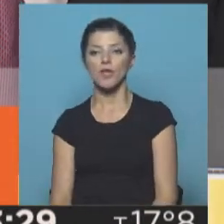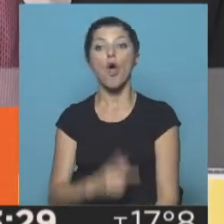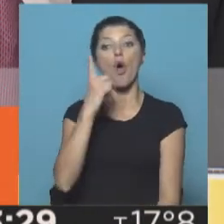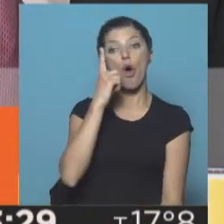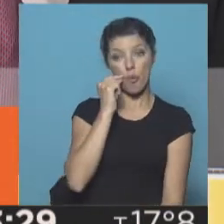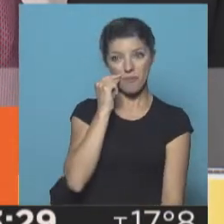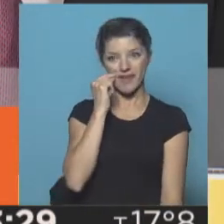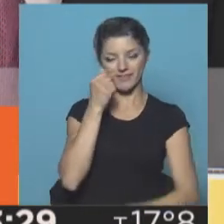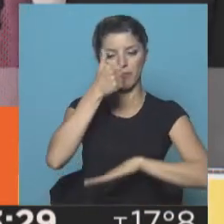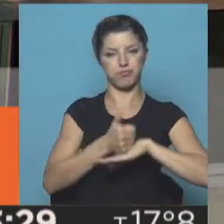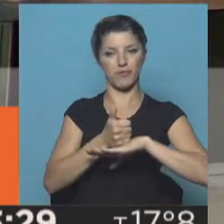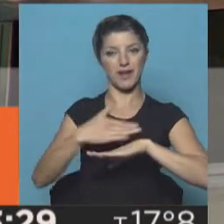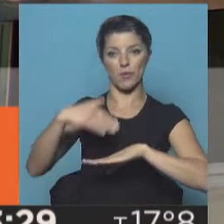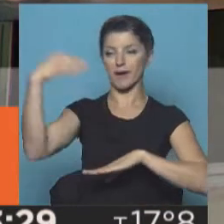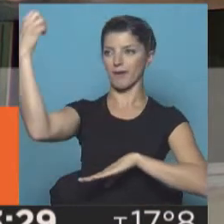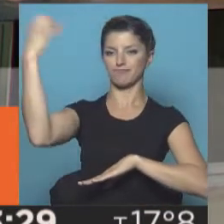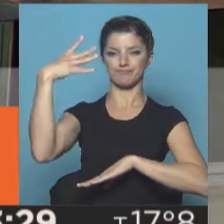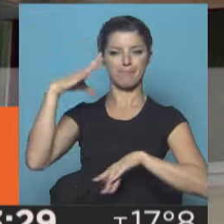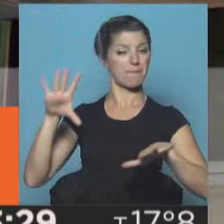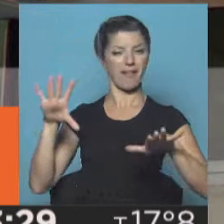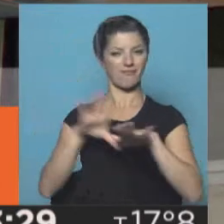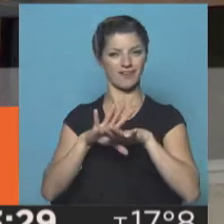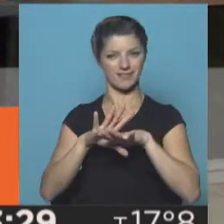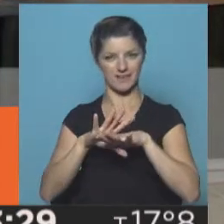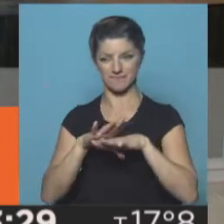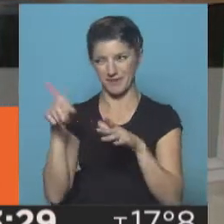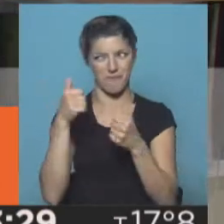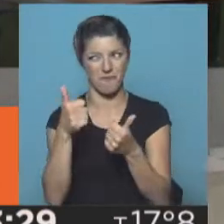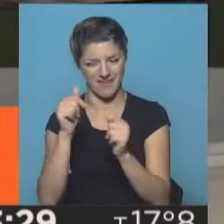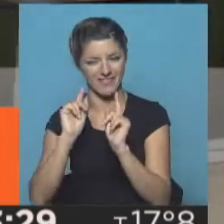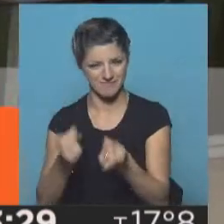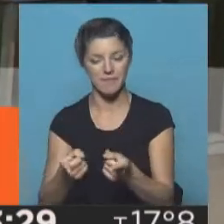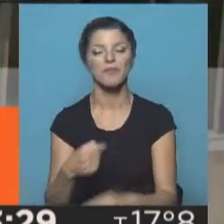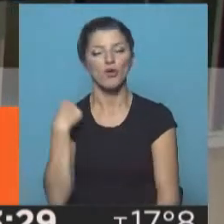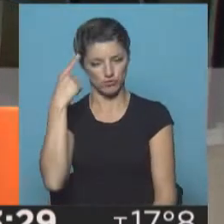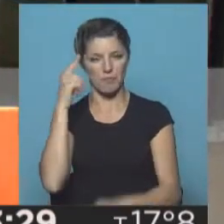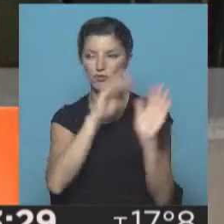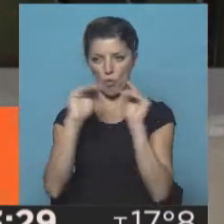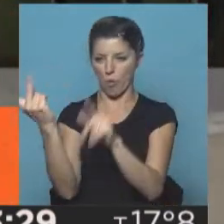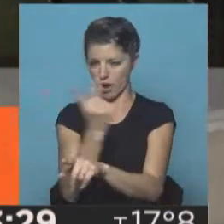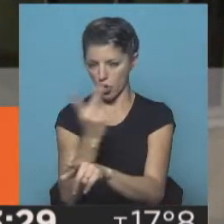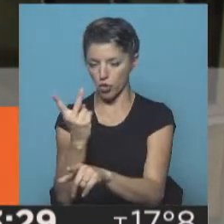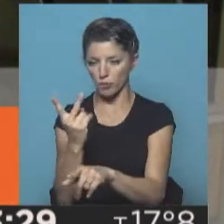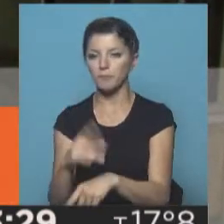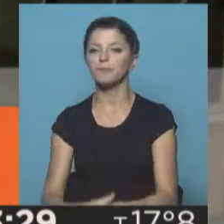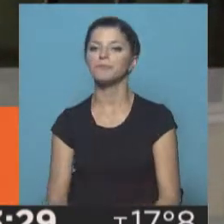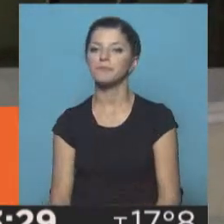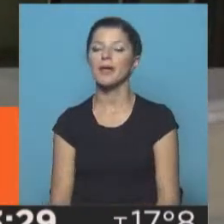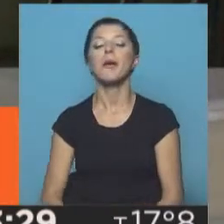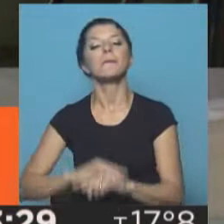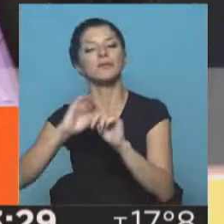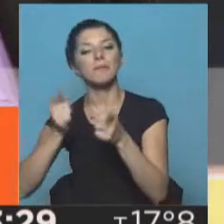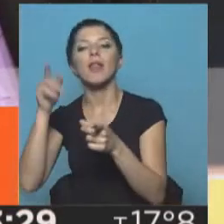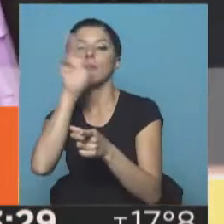luz había. A ver, yo coincido, está bien eso, claro, yo coincido con lo que están diciendo y también me parece que Hillary nos habla un